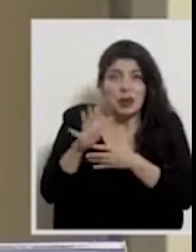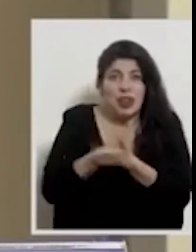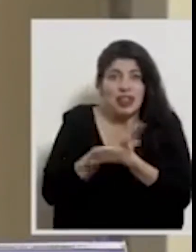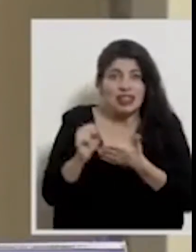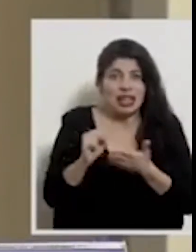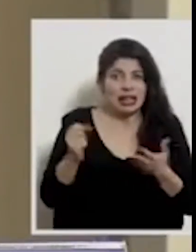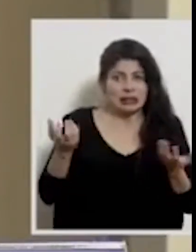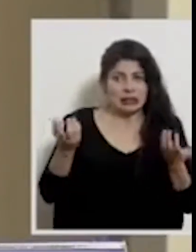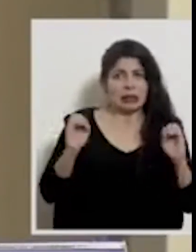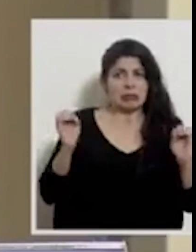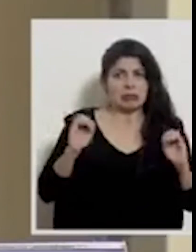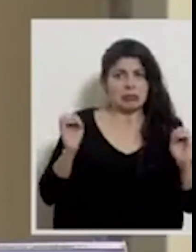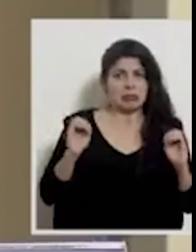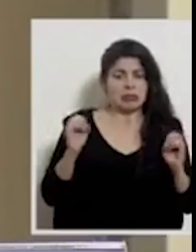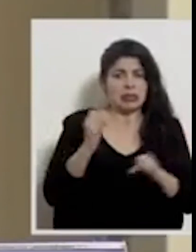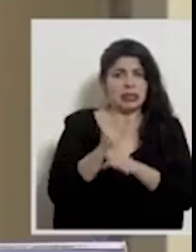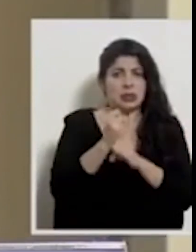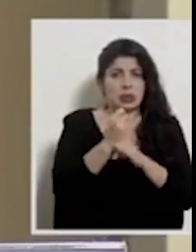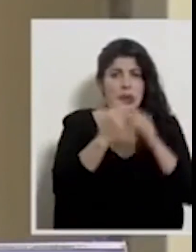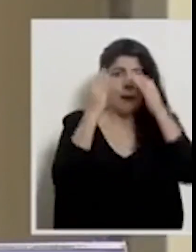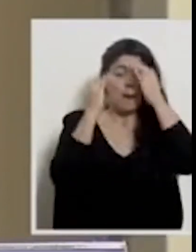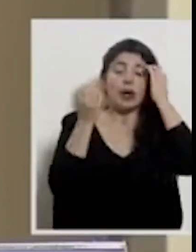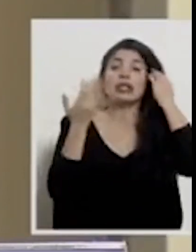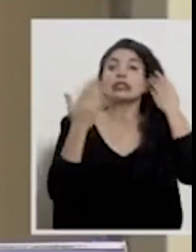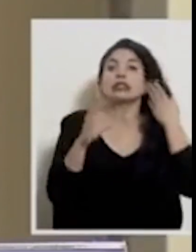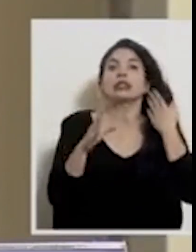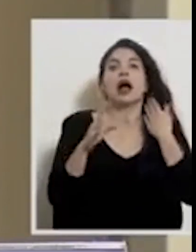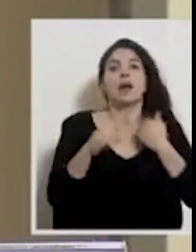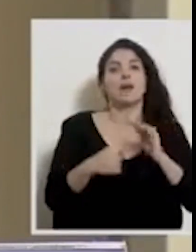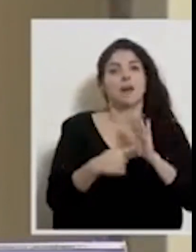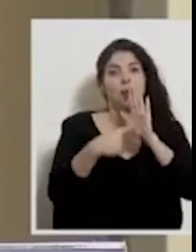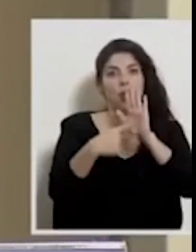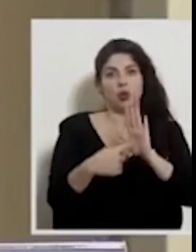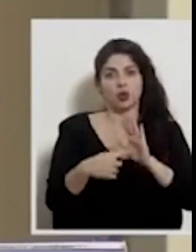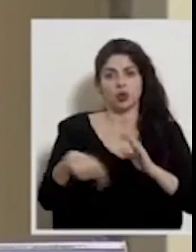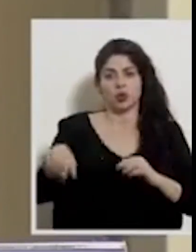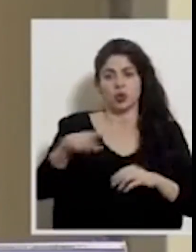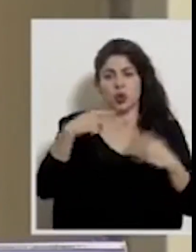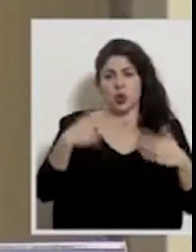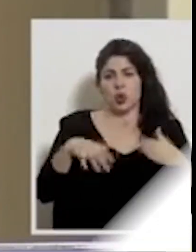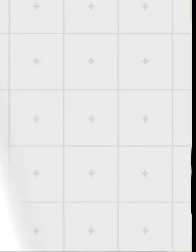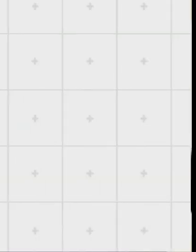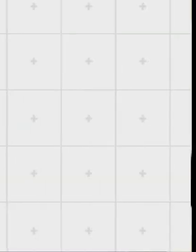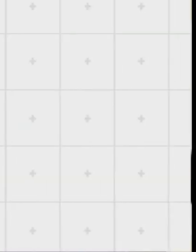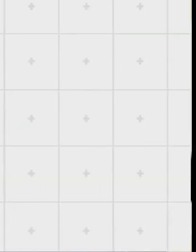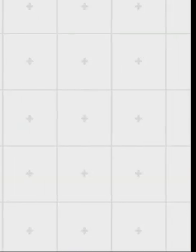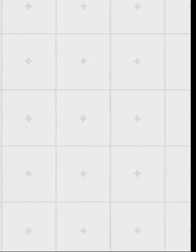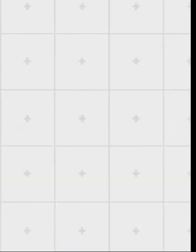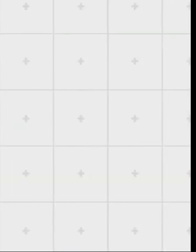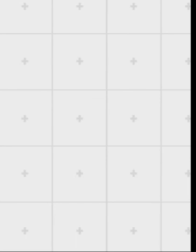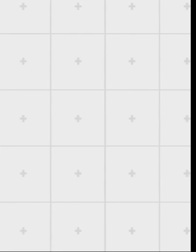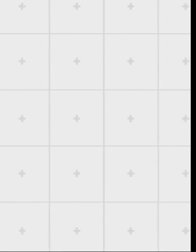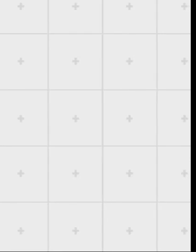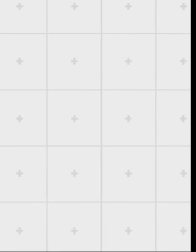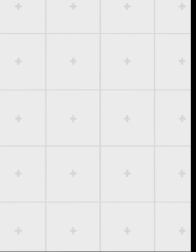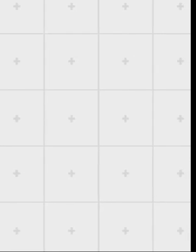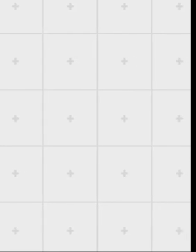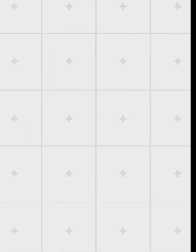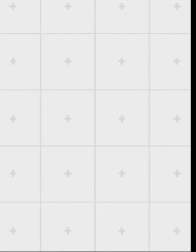alguna de nuestras instituciones porque si algo hemos mostrado es una altísima capacidad para resolver